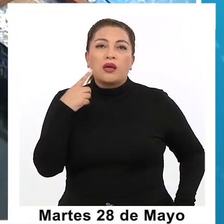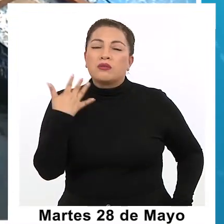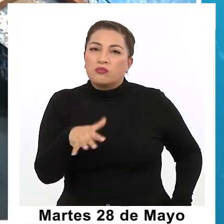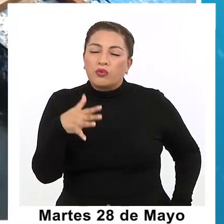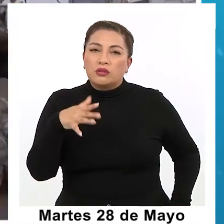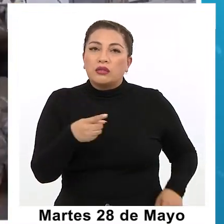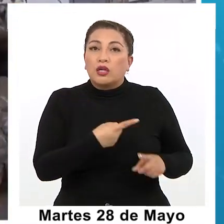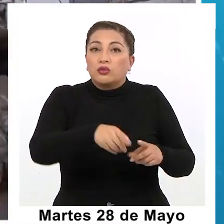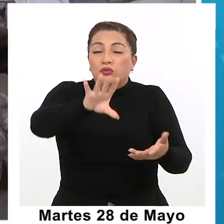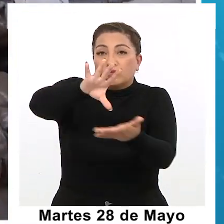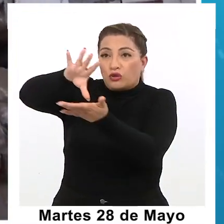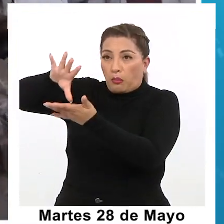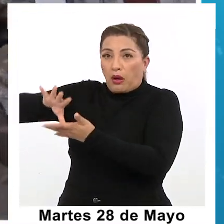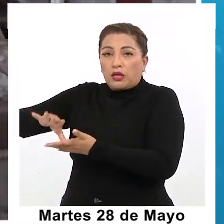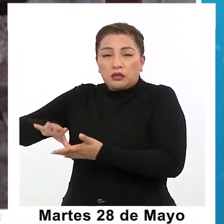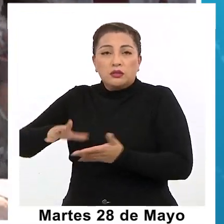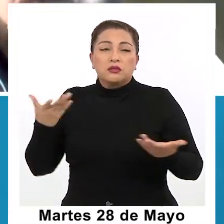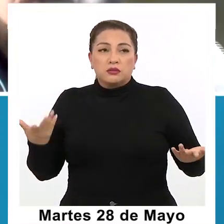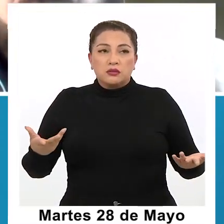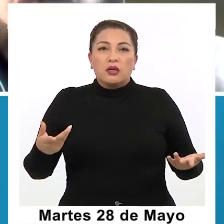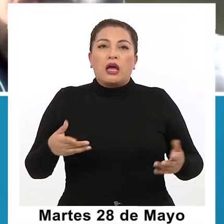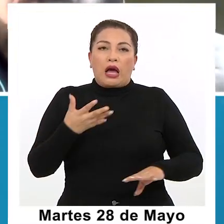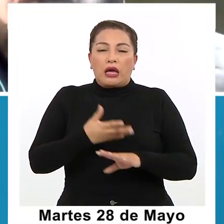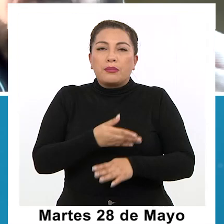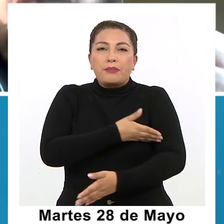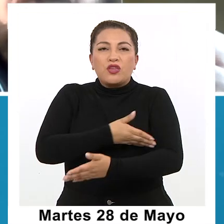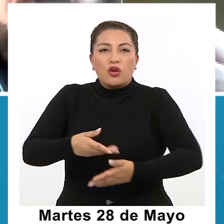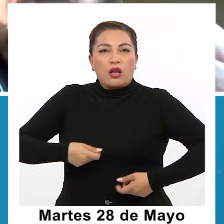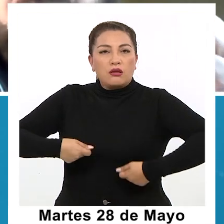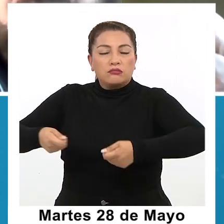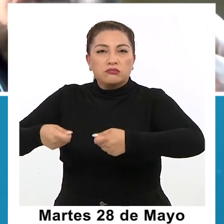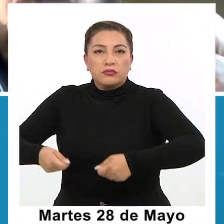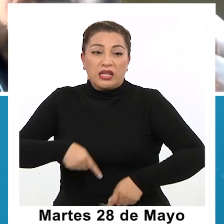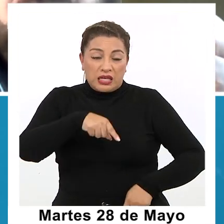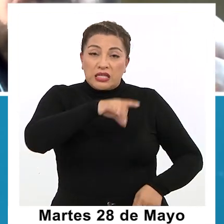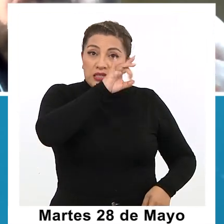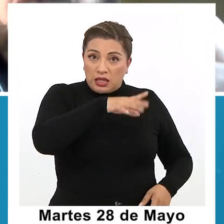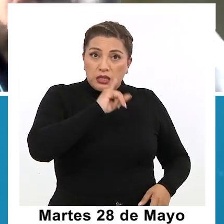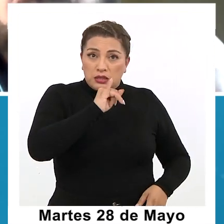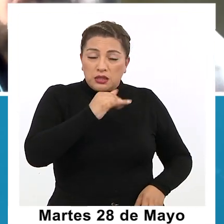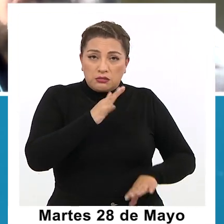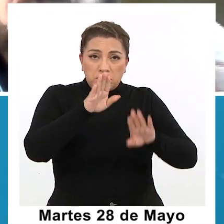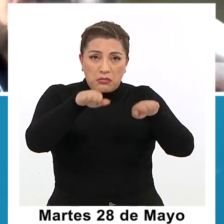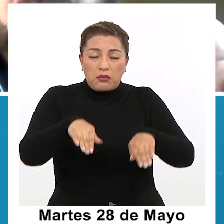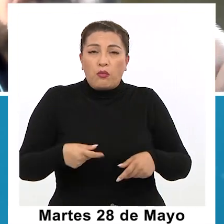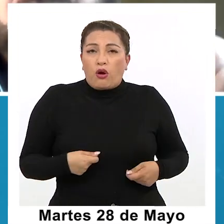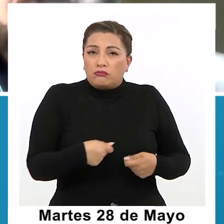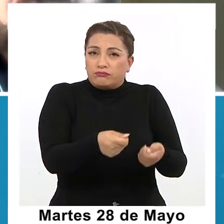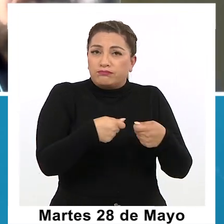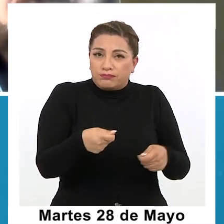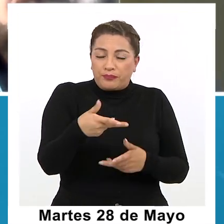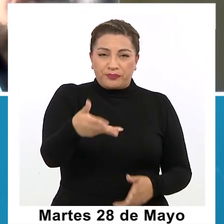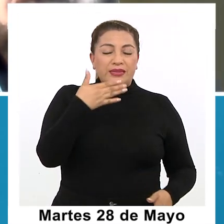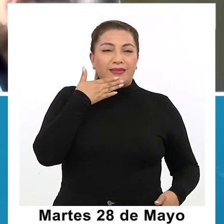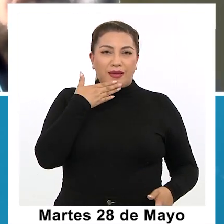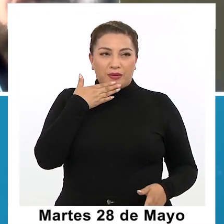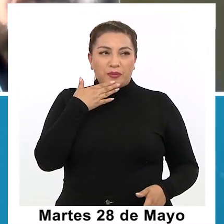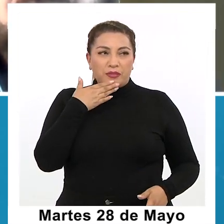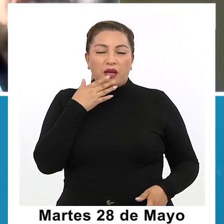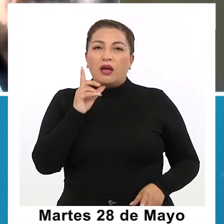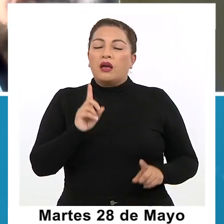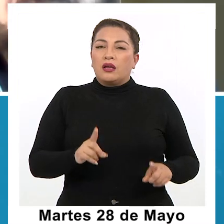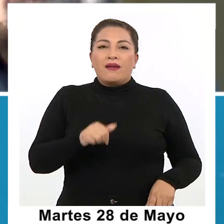que en otros países sí se ha ido invirtiendo mucho. No, no significa que Chile no haya hecho una inversión, pero claramente y ante los hechos sigue